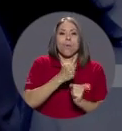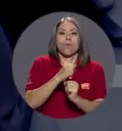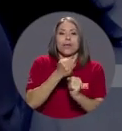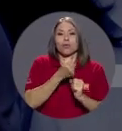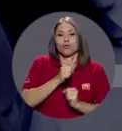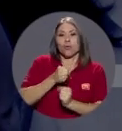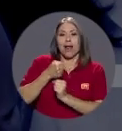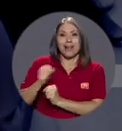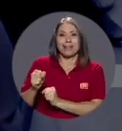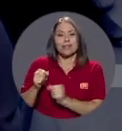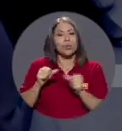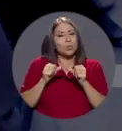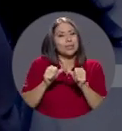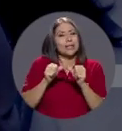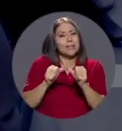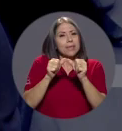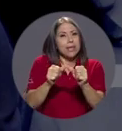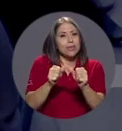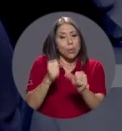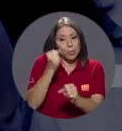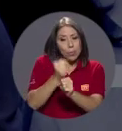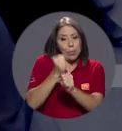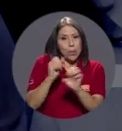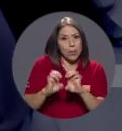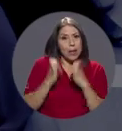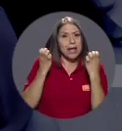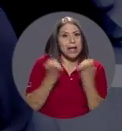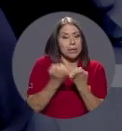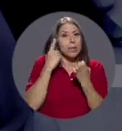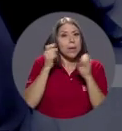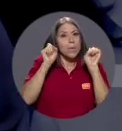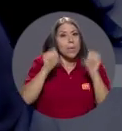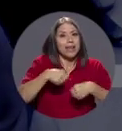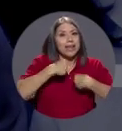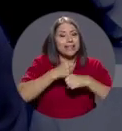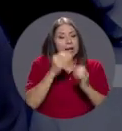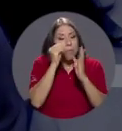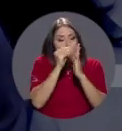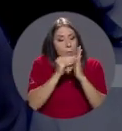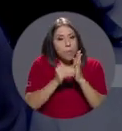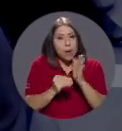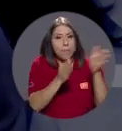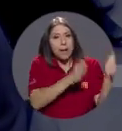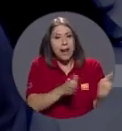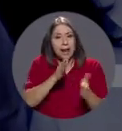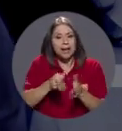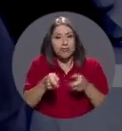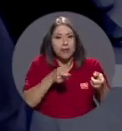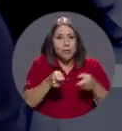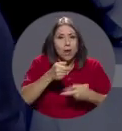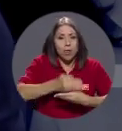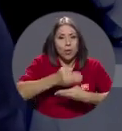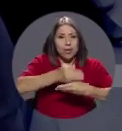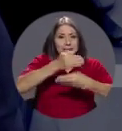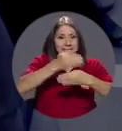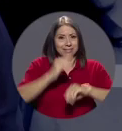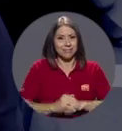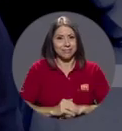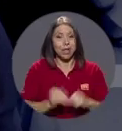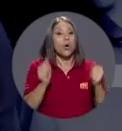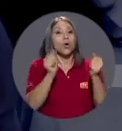gobiernos locales, un seguimiento, realmente trabajar en equipo para poder acelerar la generación de planes reguladores. A partir de